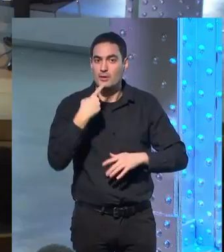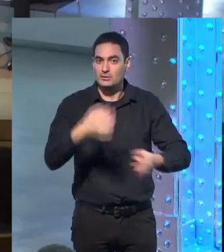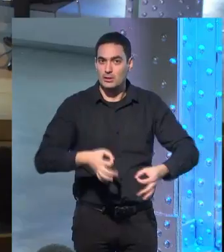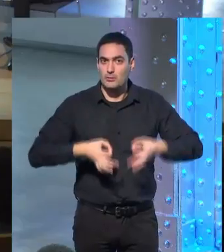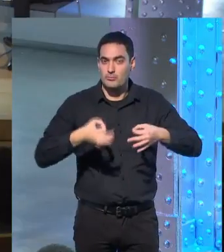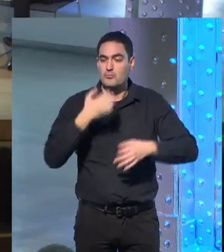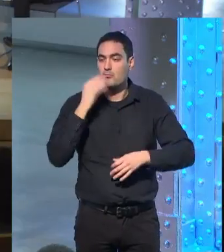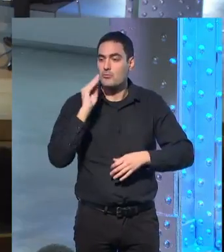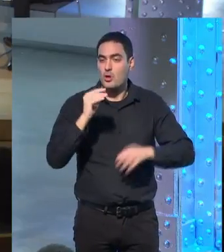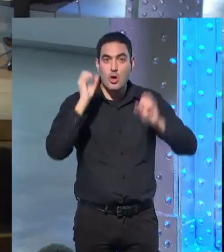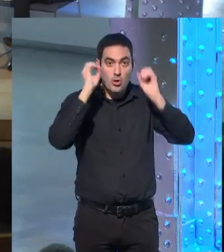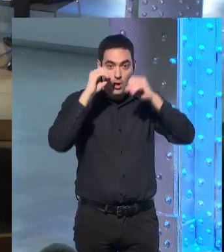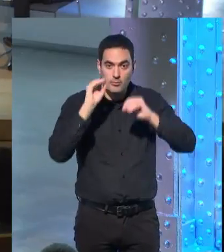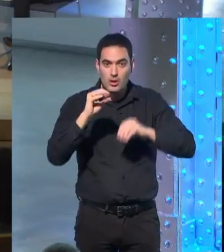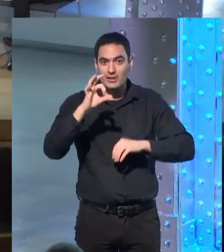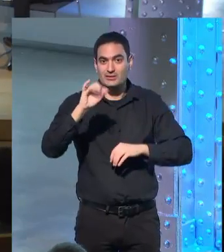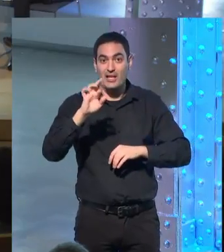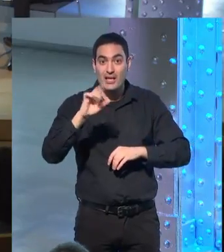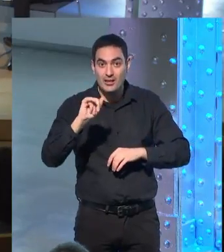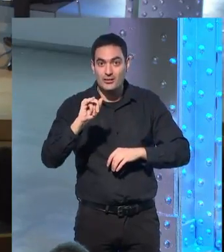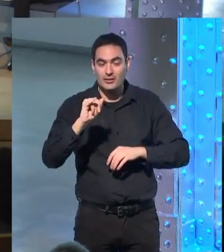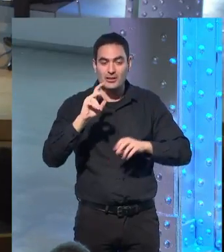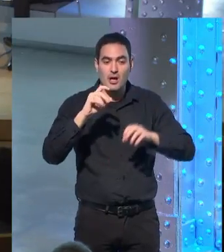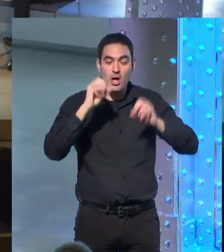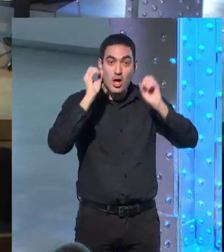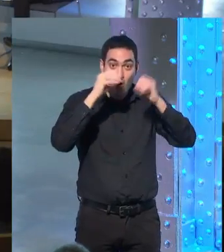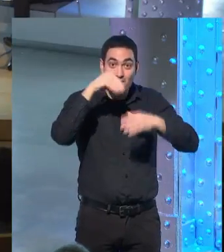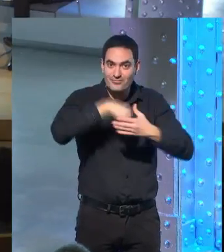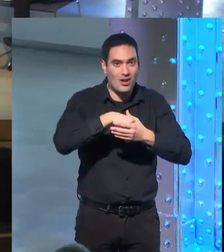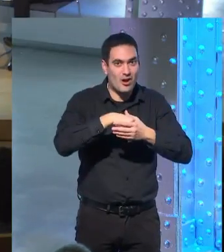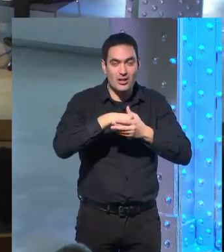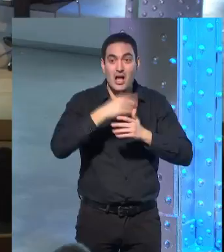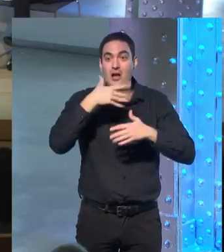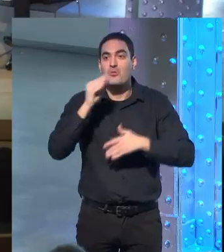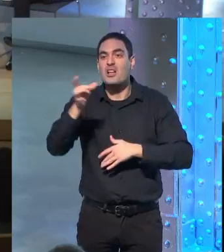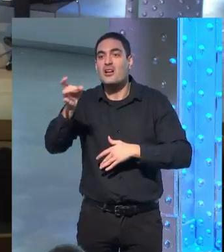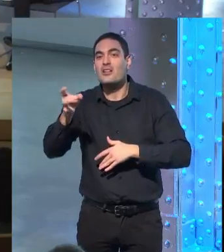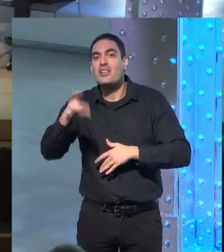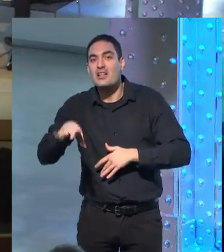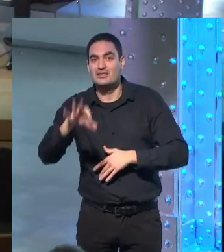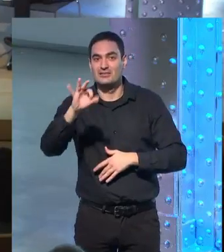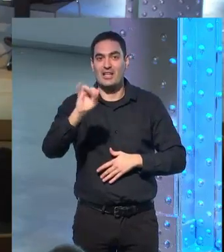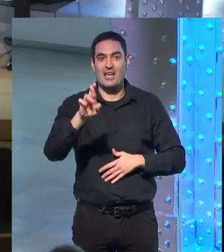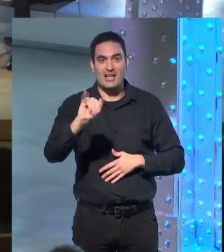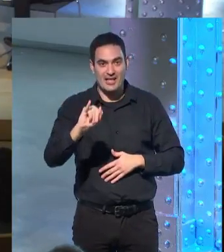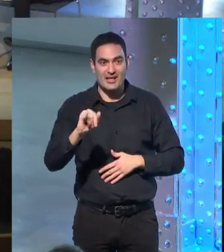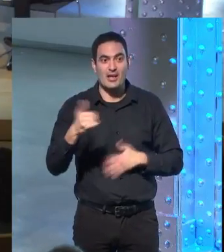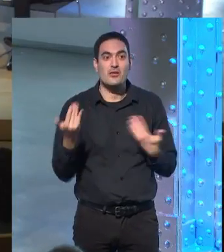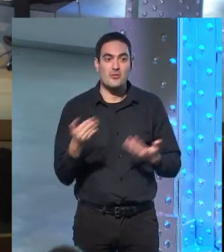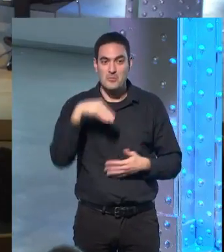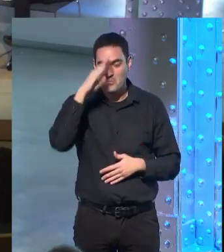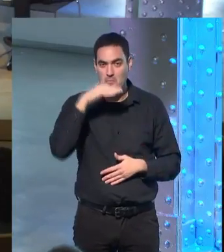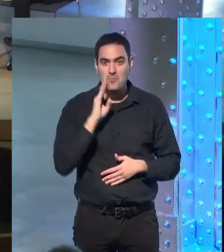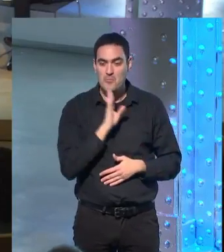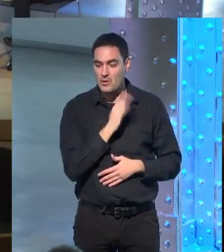que no le pregunten a Google o a Siri, porque ya no estamos en Google, o sea, ahora estamos ya preguntándole a Siri lo que quieres que te preguntan a ti como padre